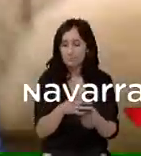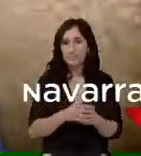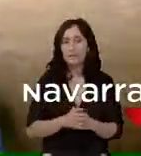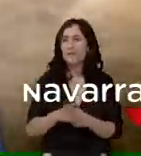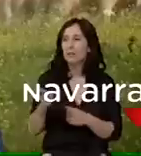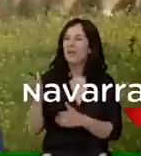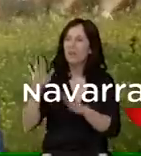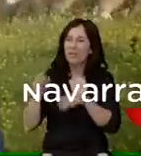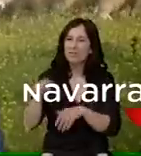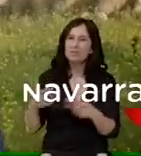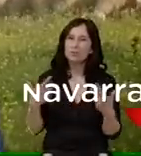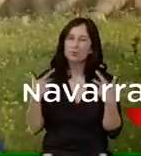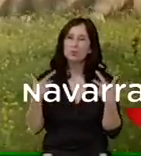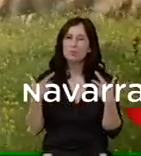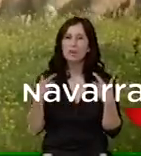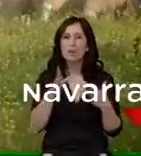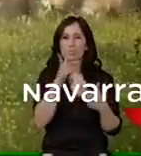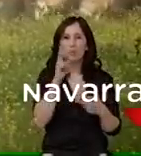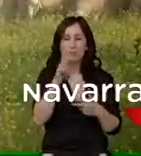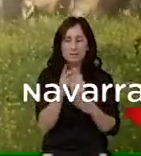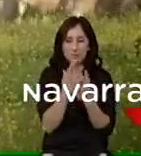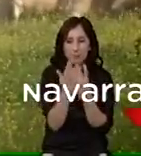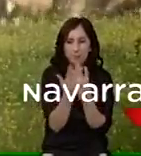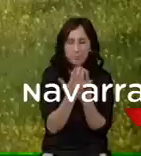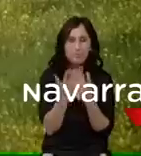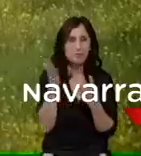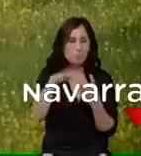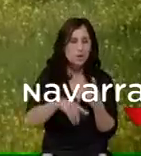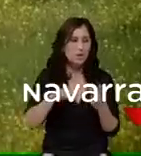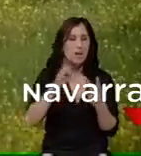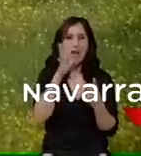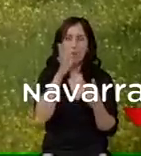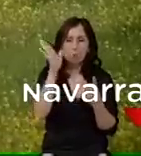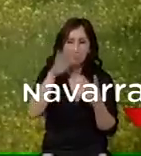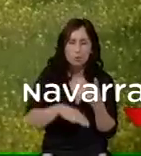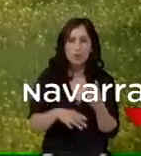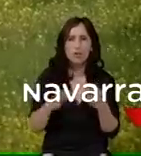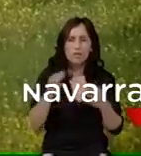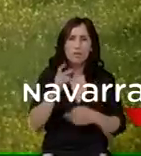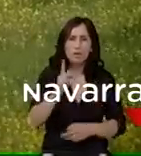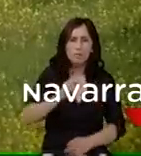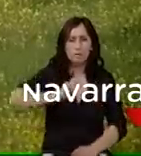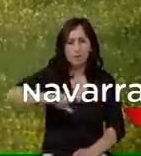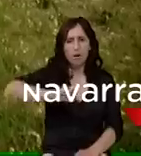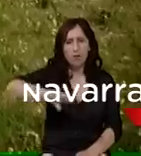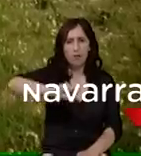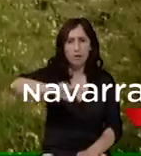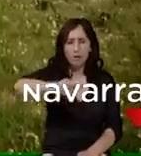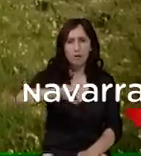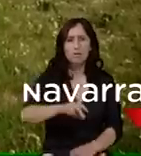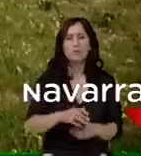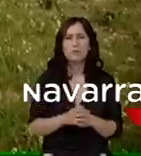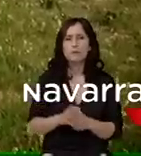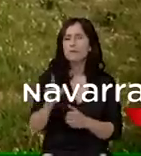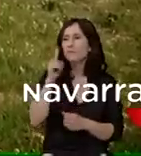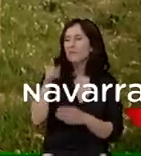pasabais mal, porque veíais que no había pastos, que no había agua, que teníais que recorrer kilómetros y kilómetros. Sí. Lorenzo,